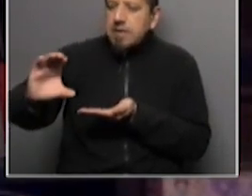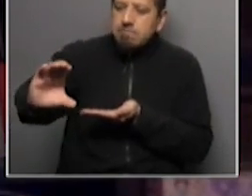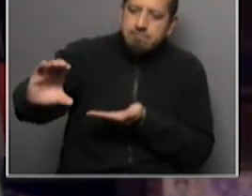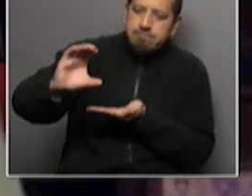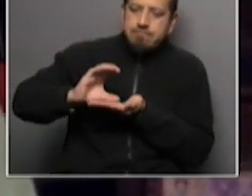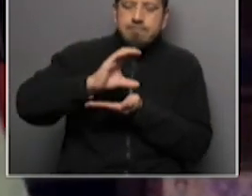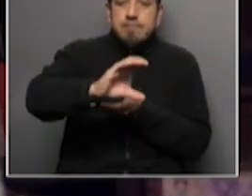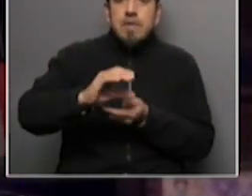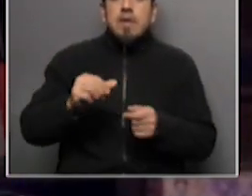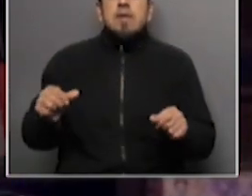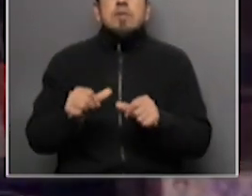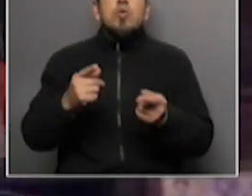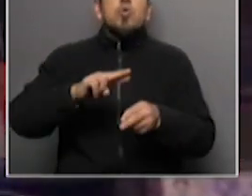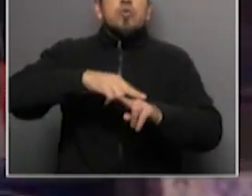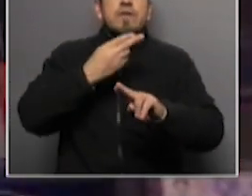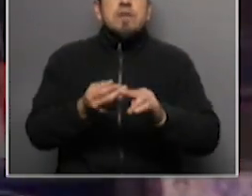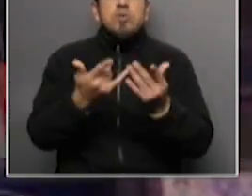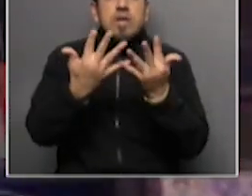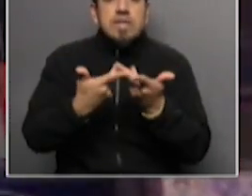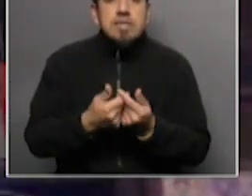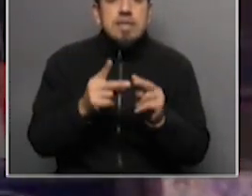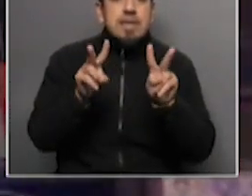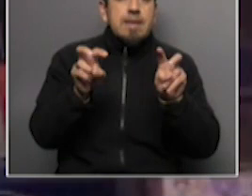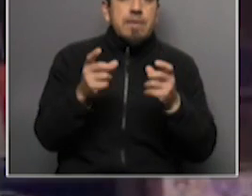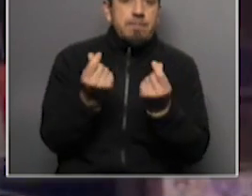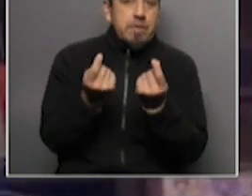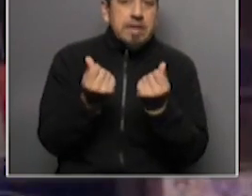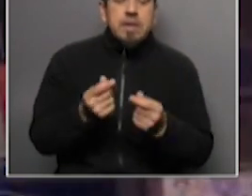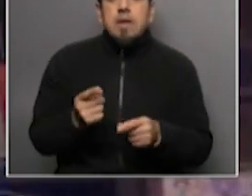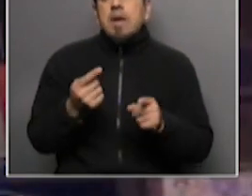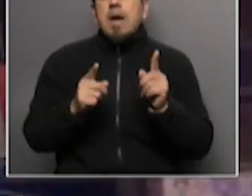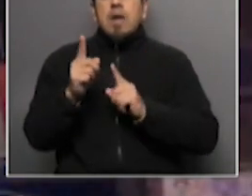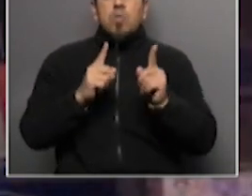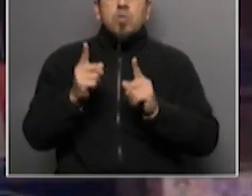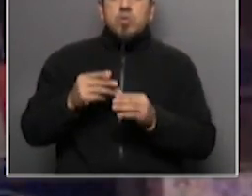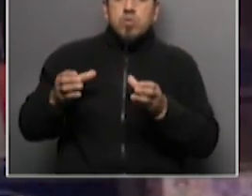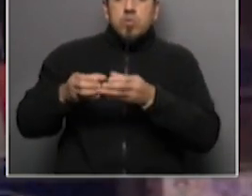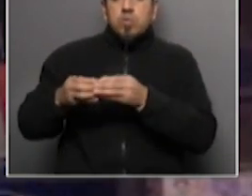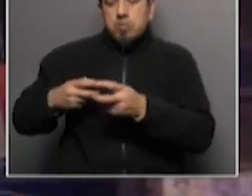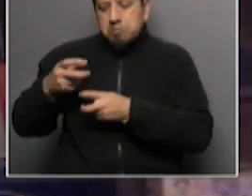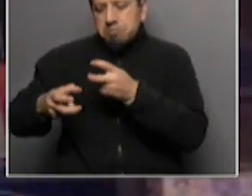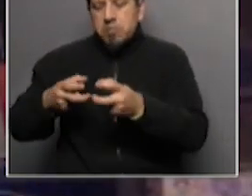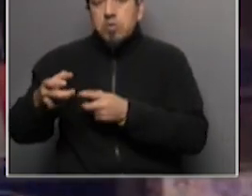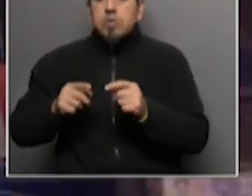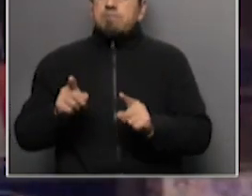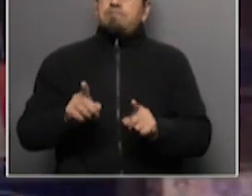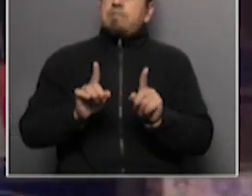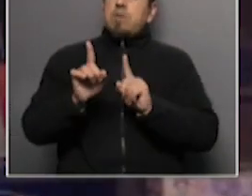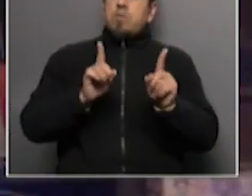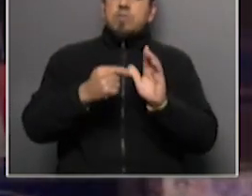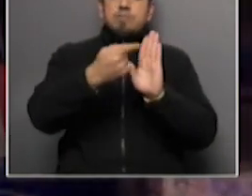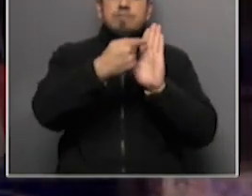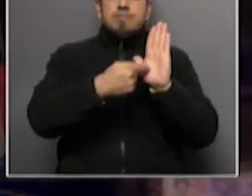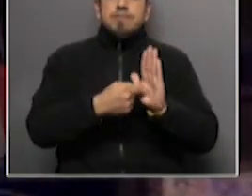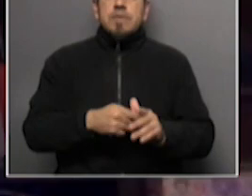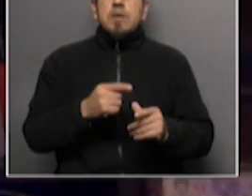más curioso desde el punto de vista del análisis, yo diría que es la reacción de algunos sectores de la coalición respecto a algunas medidas que allí están